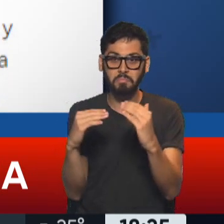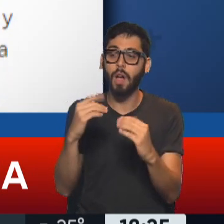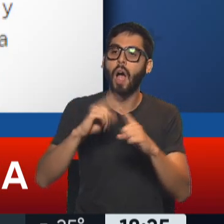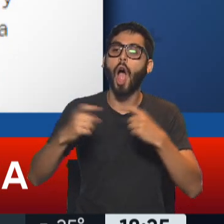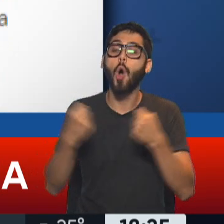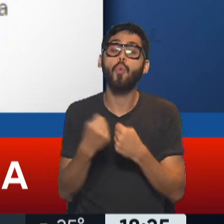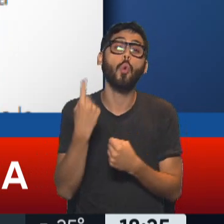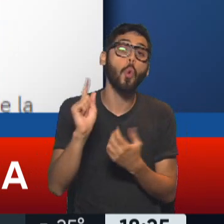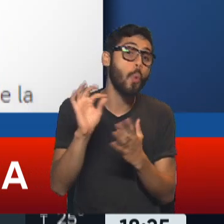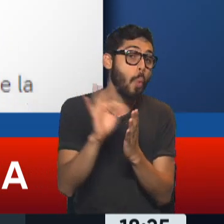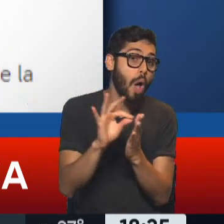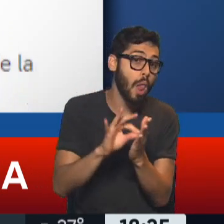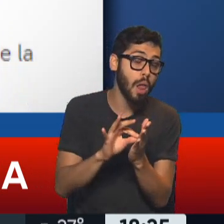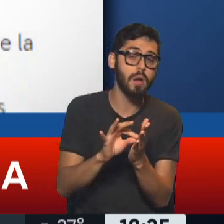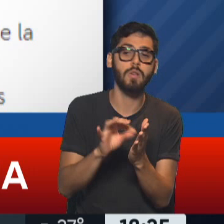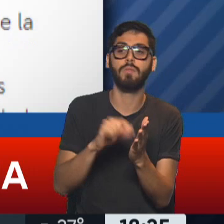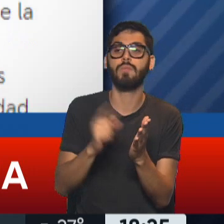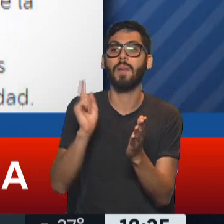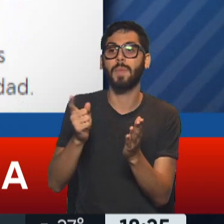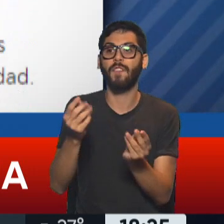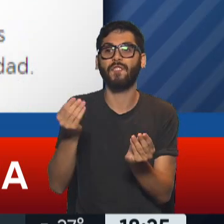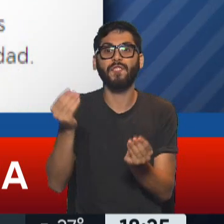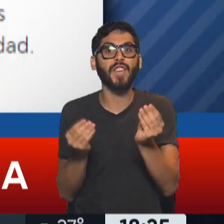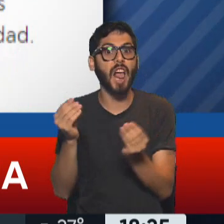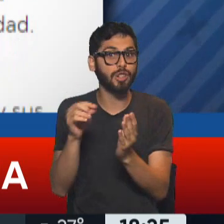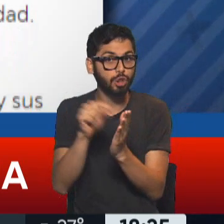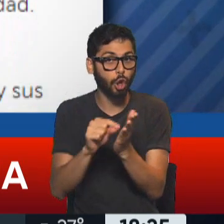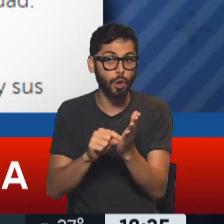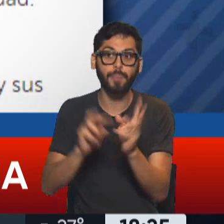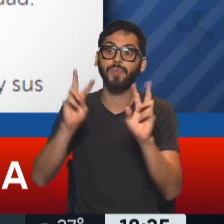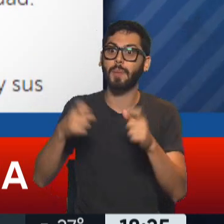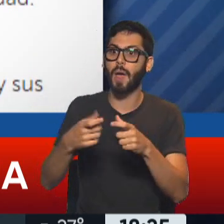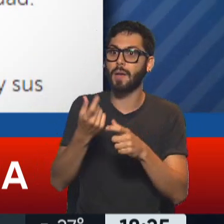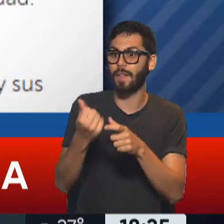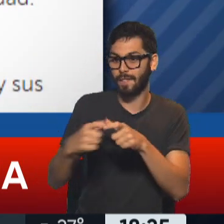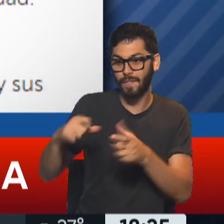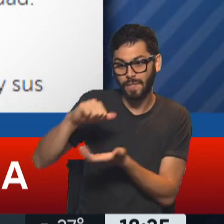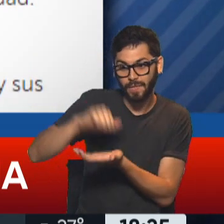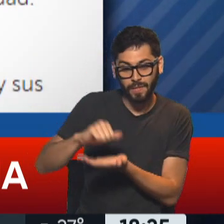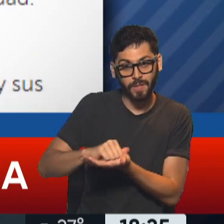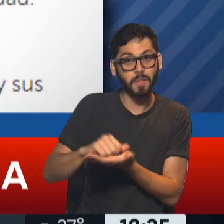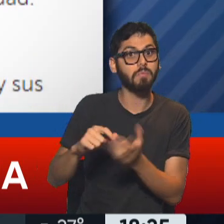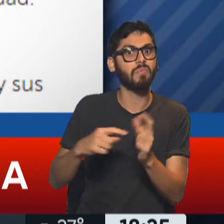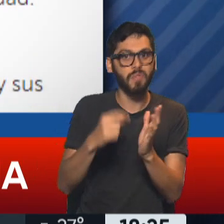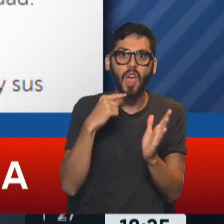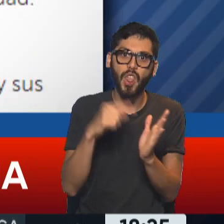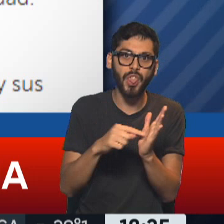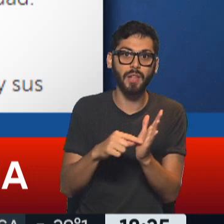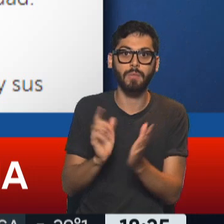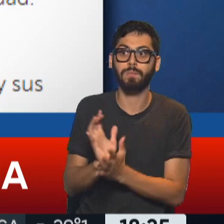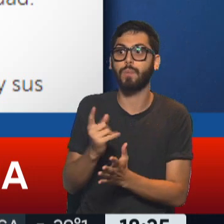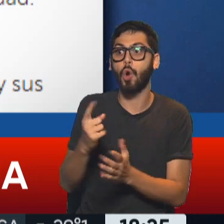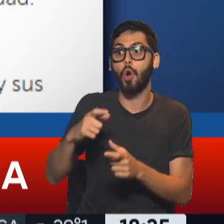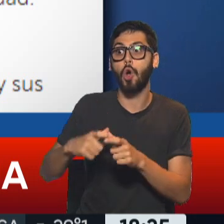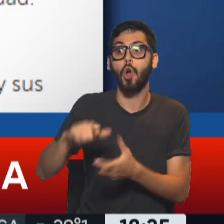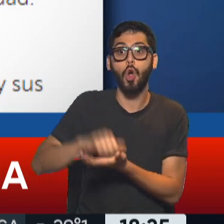acordando. Los aspectos financieros, también se habla del tema de emisión monetaria, tener algún tipo de control o límite a la